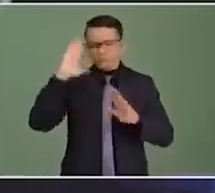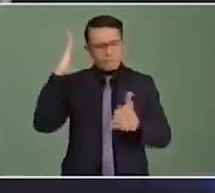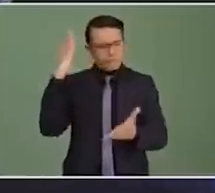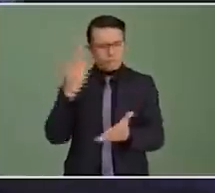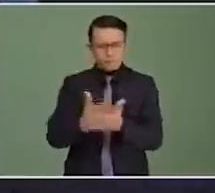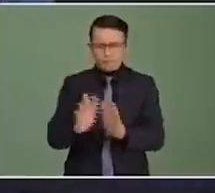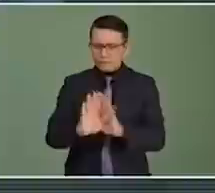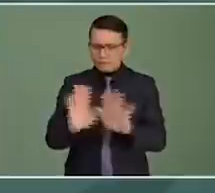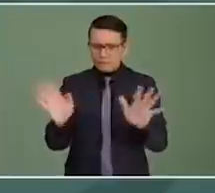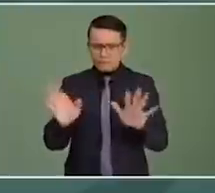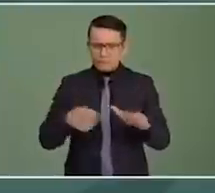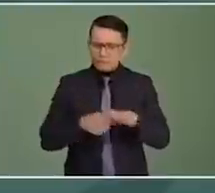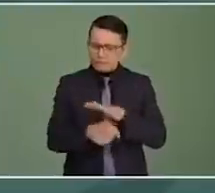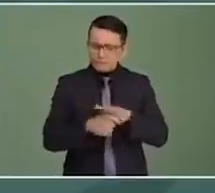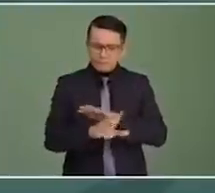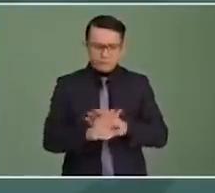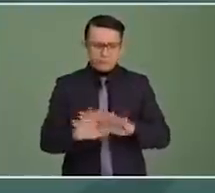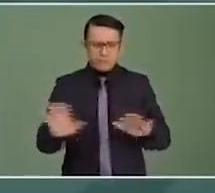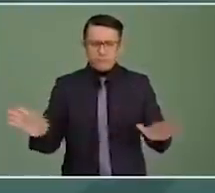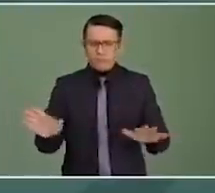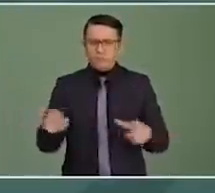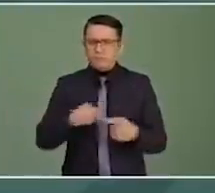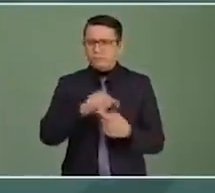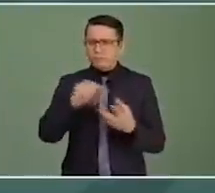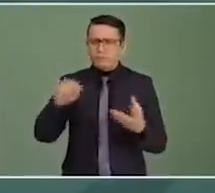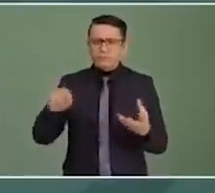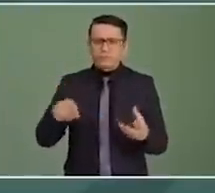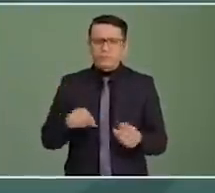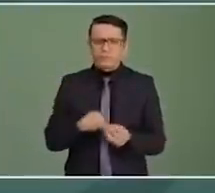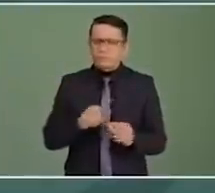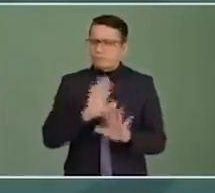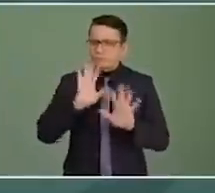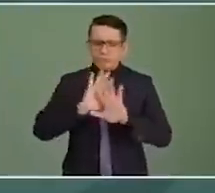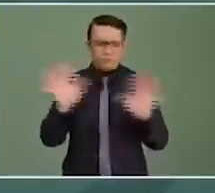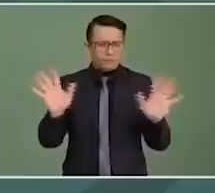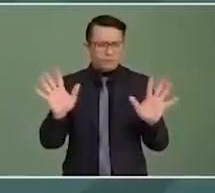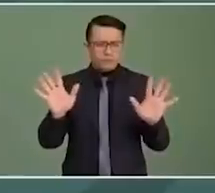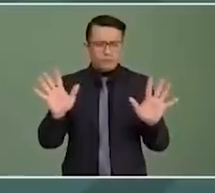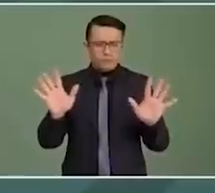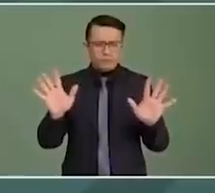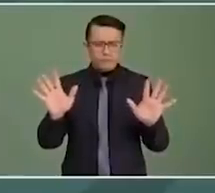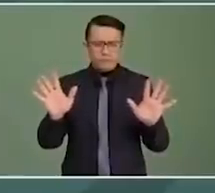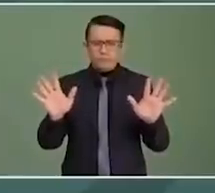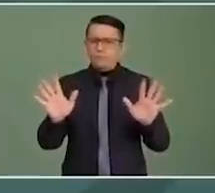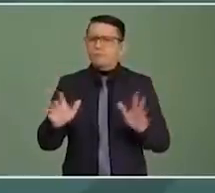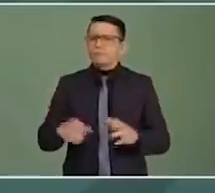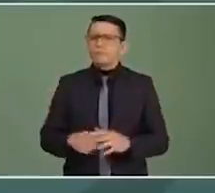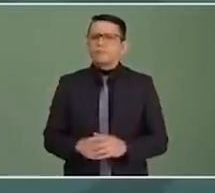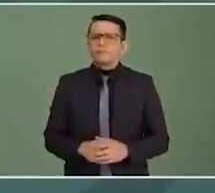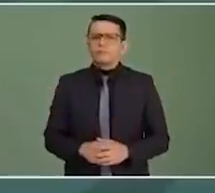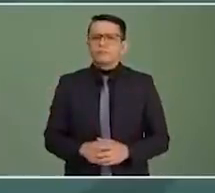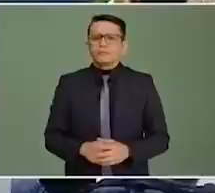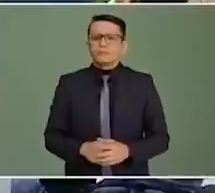corrupción se va a acabar con la impunidad me canso ganso